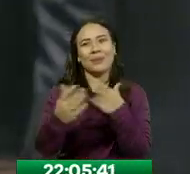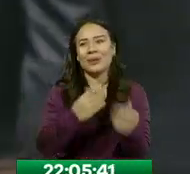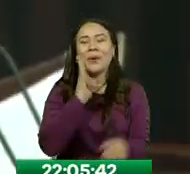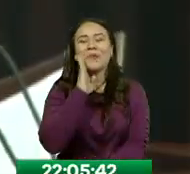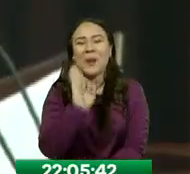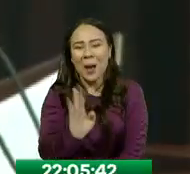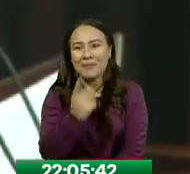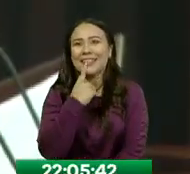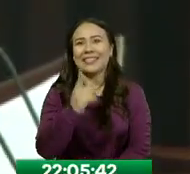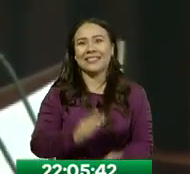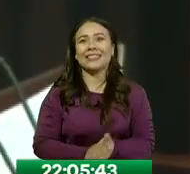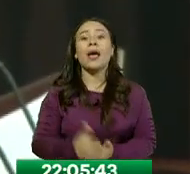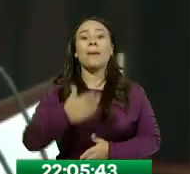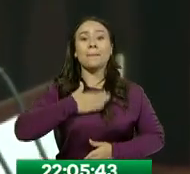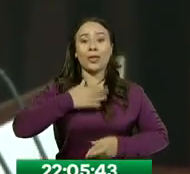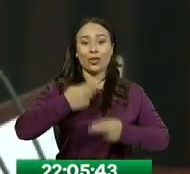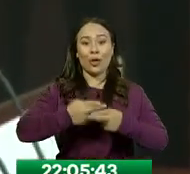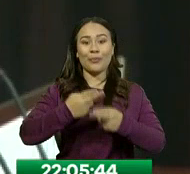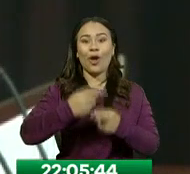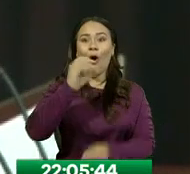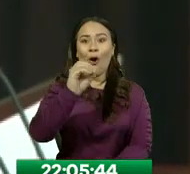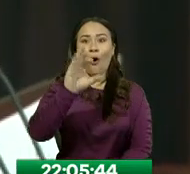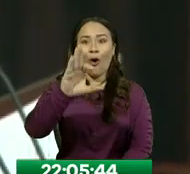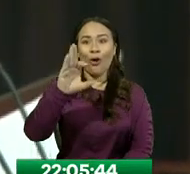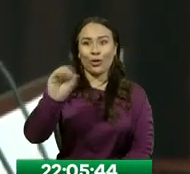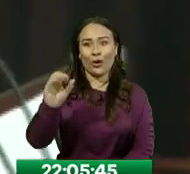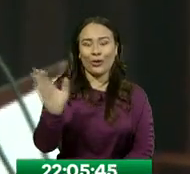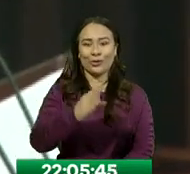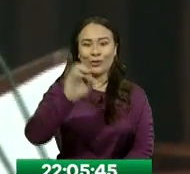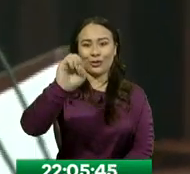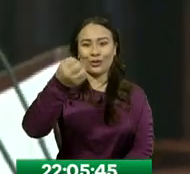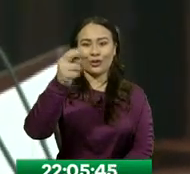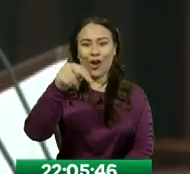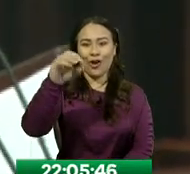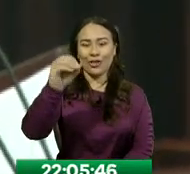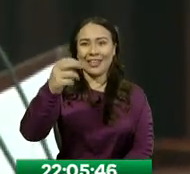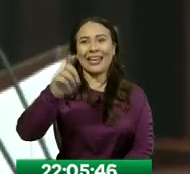incluida. Soy Otto Sonnenholzner-Spet,